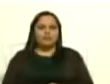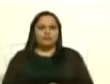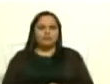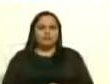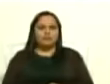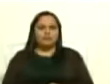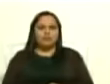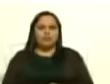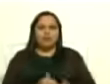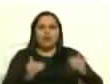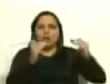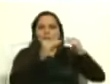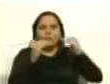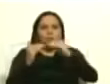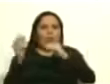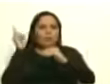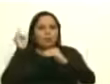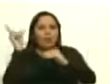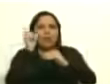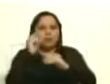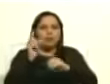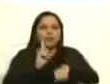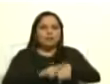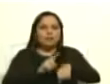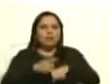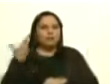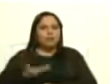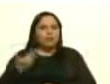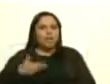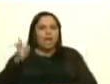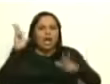género en tiempo, al menos. Y además, muy importante